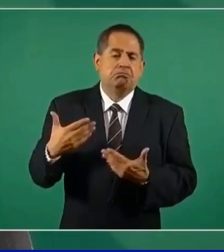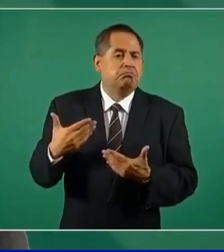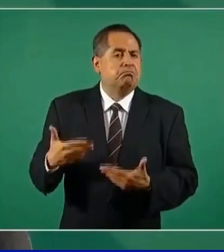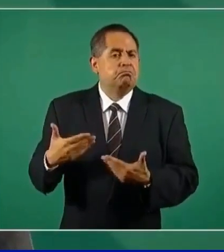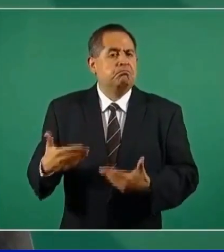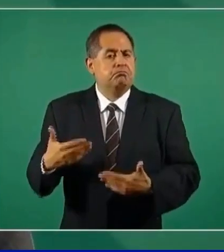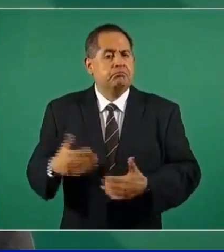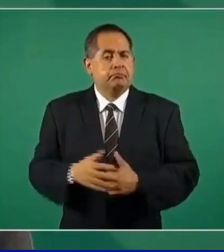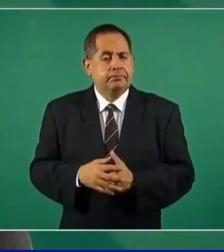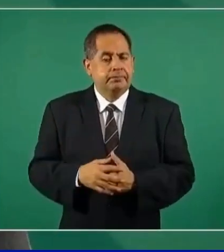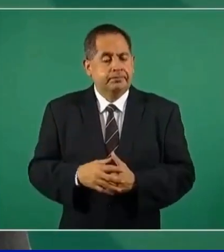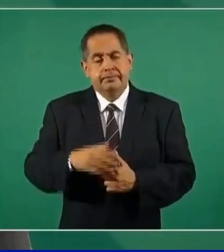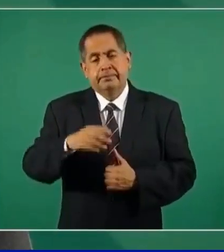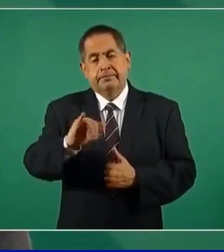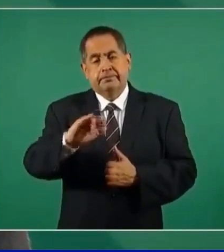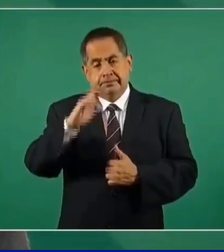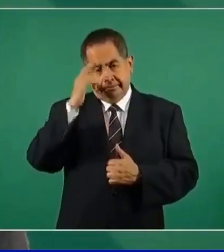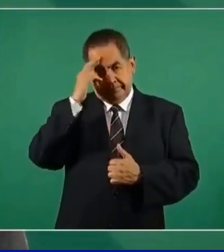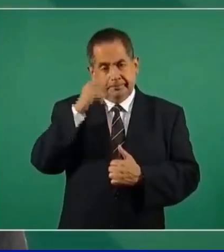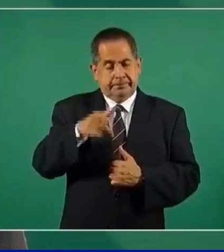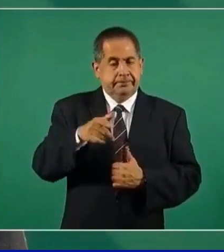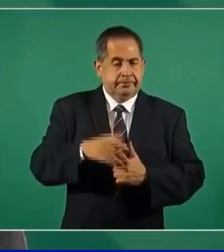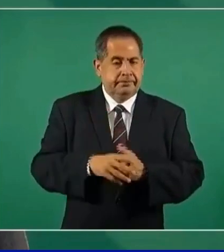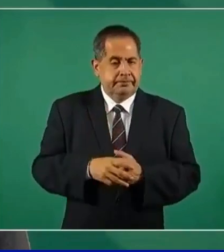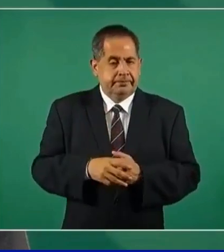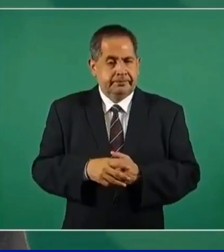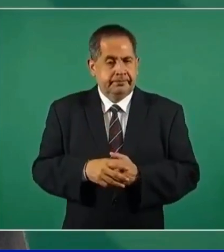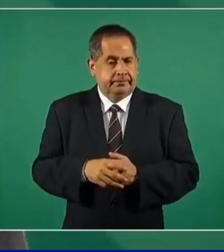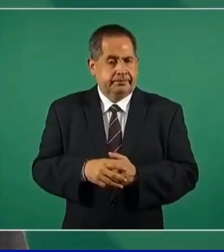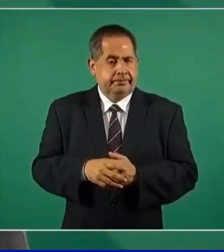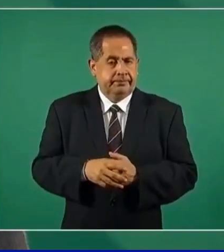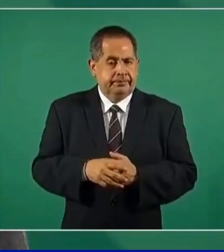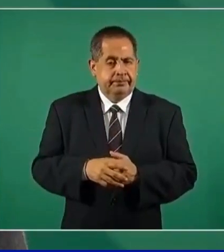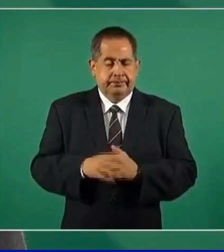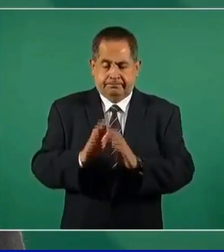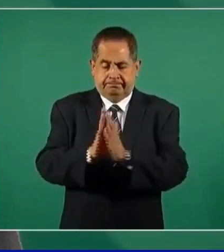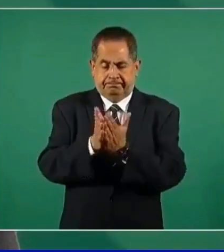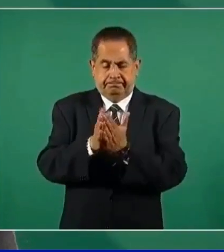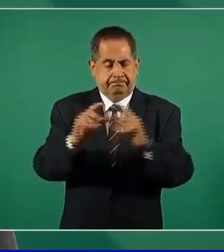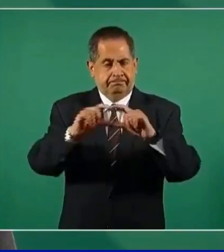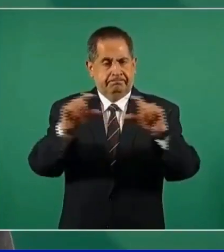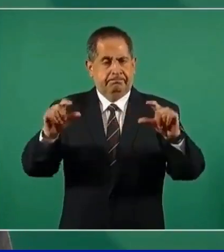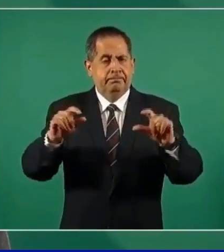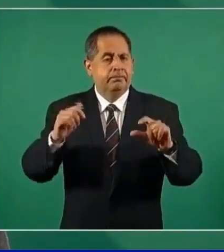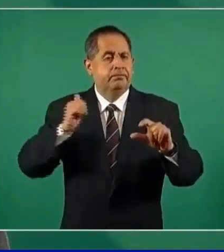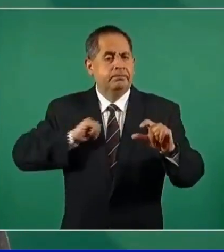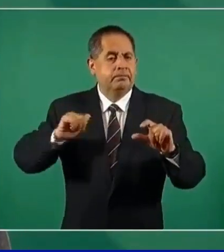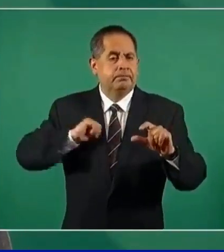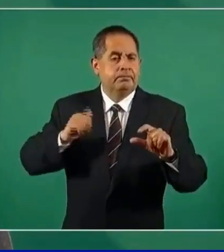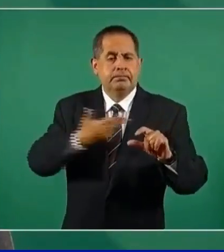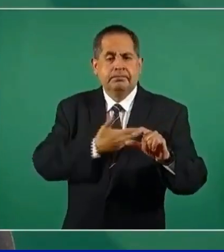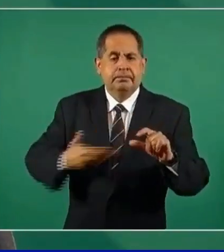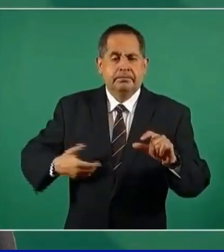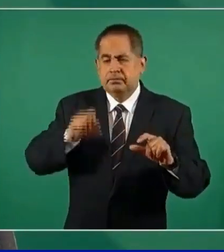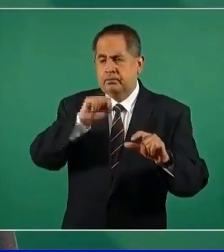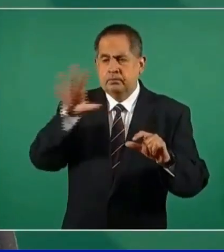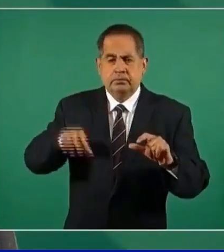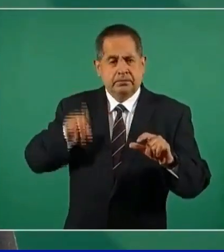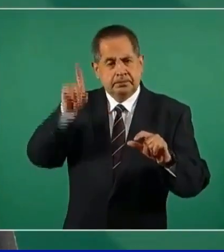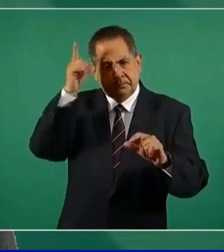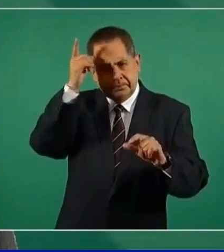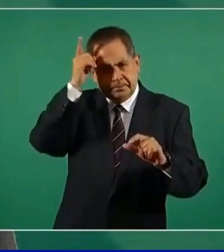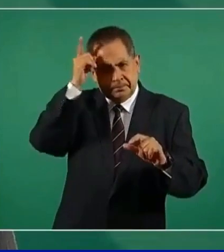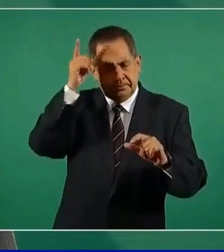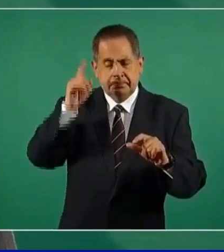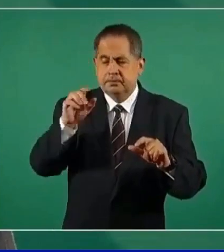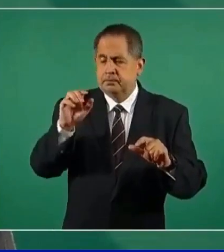Y que recuerden el título del libro de Mandela, su autobiografía,